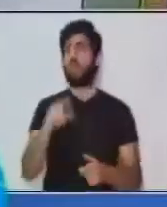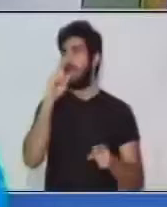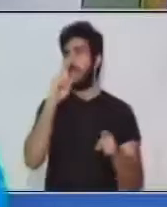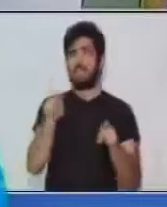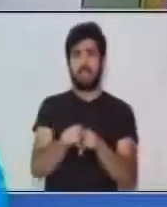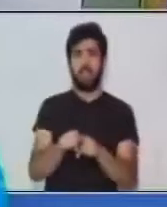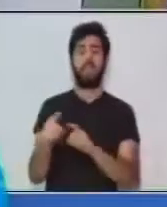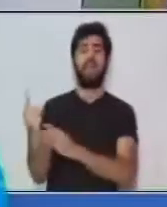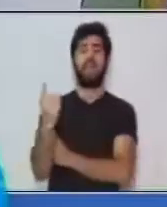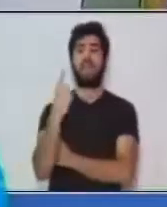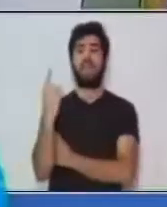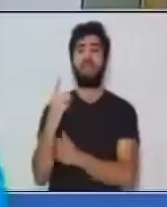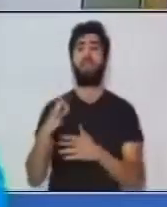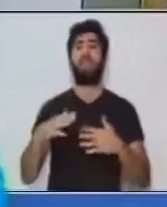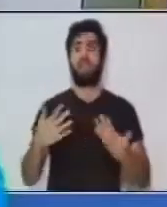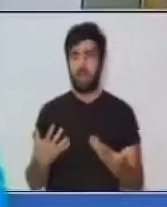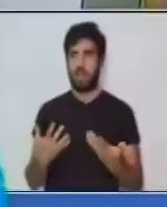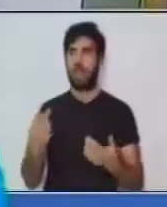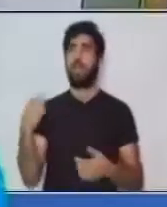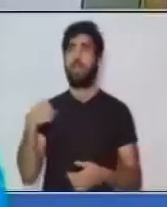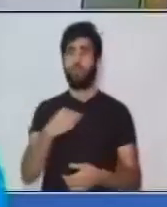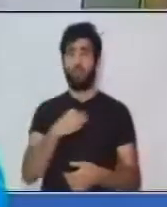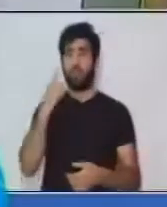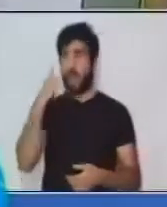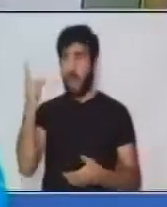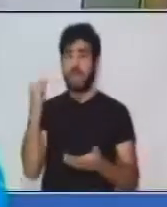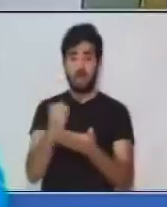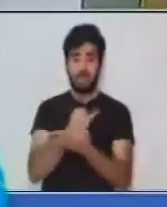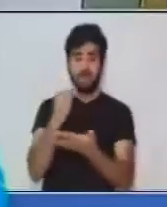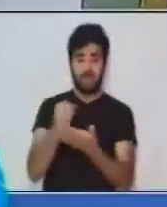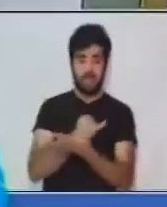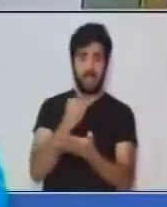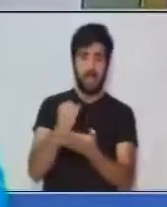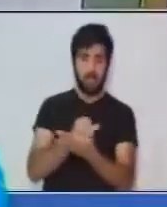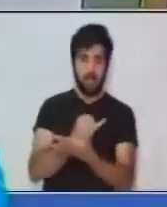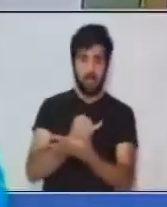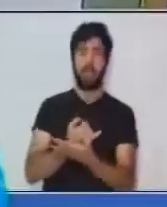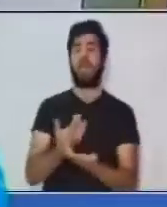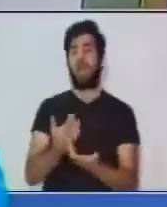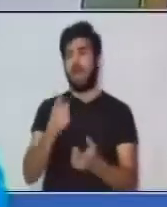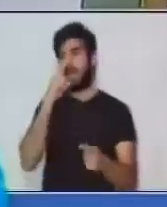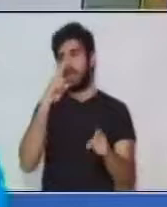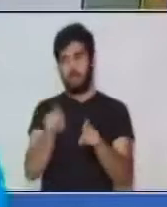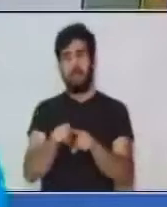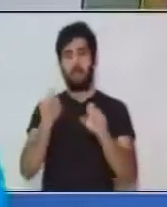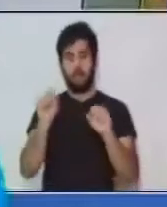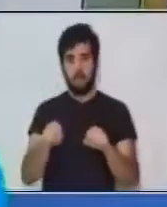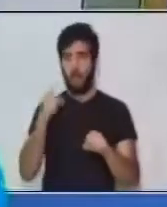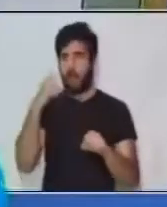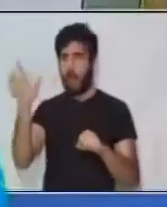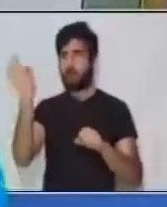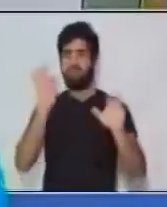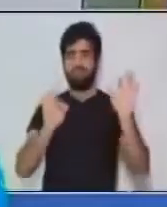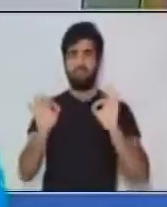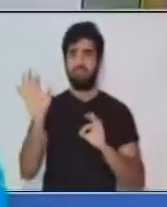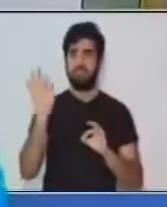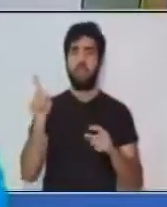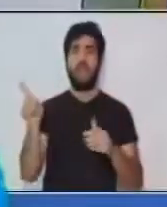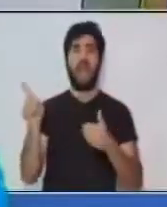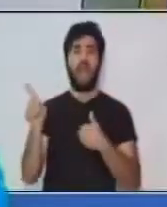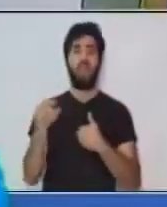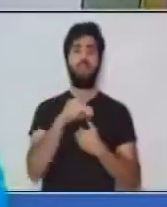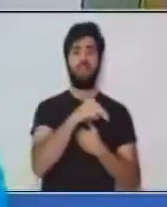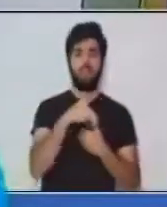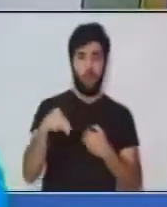es importante que cada uno que nosotros investiguemos en fuentes tecnológicas, identifiquemos que exista el nombre del